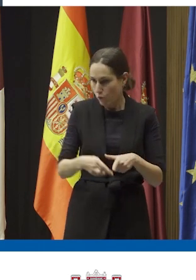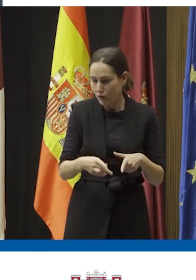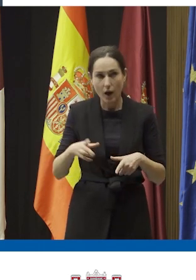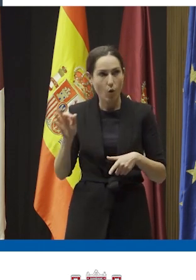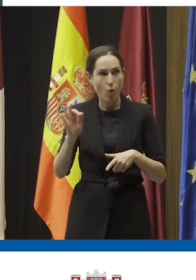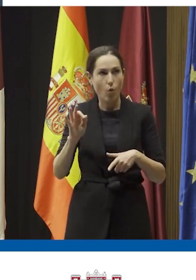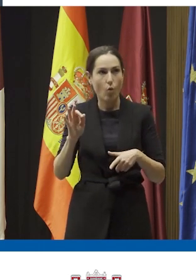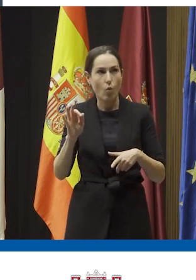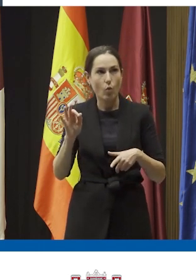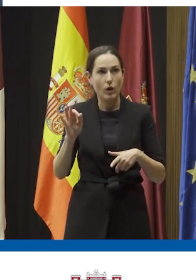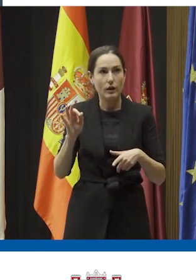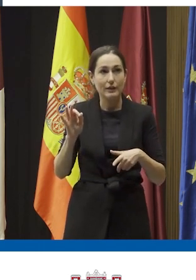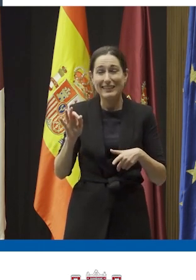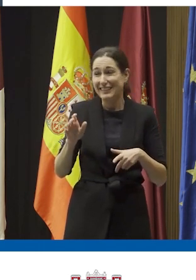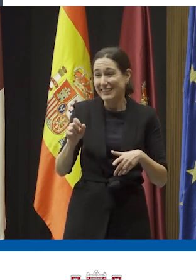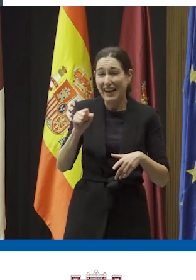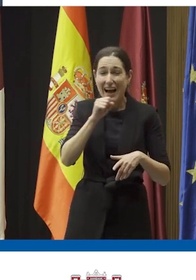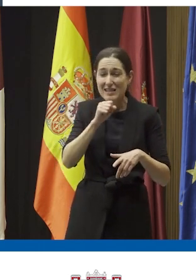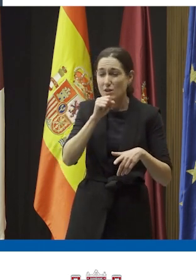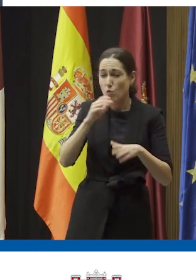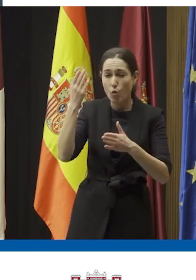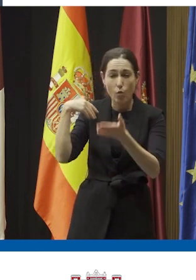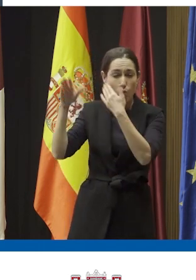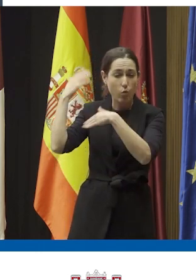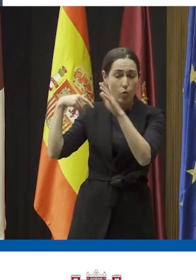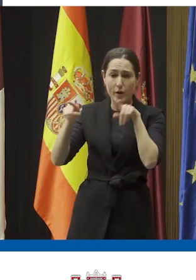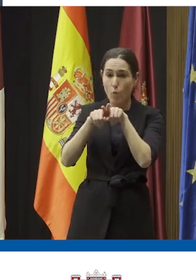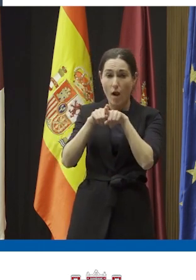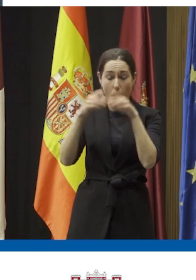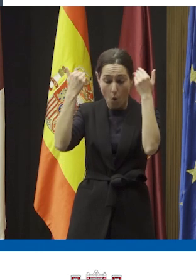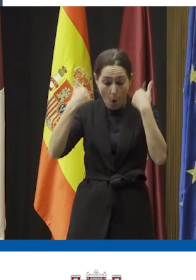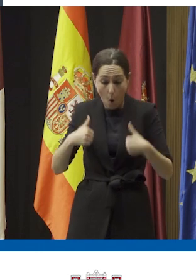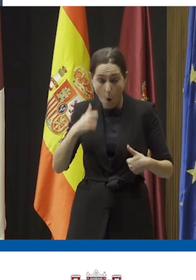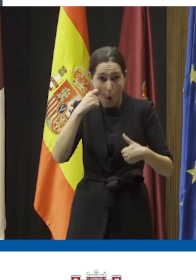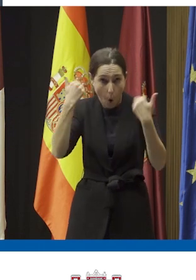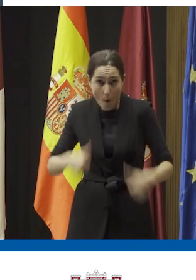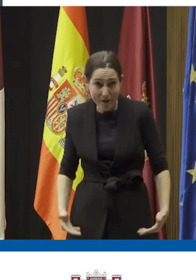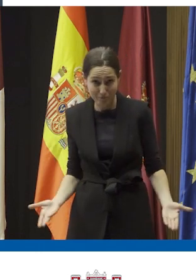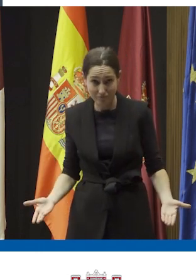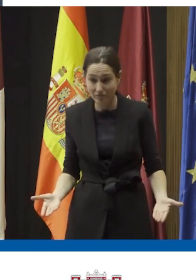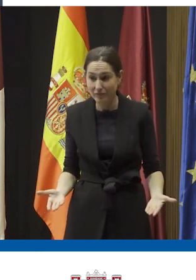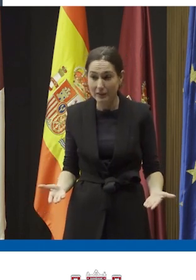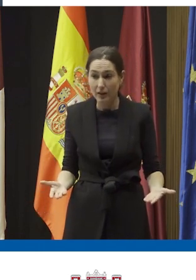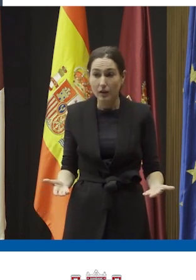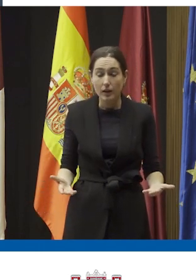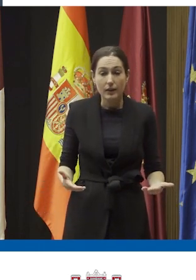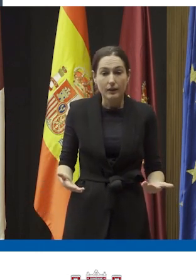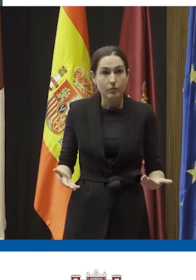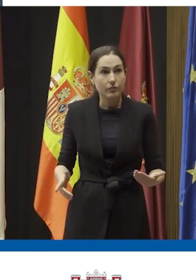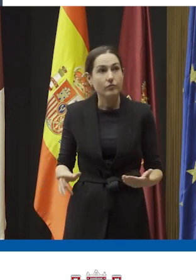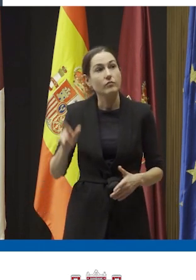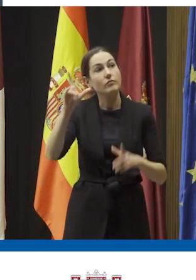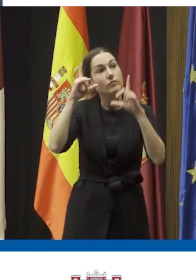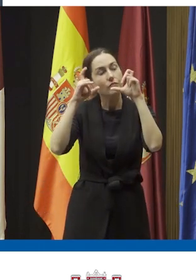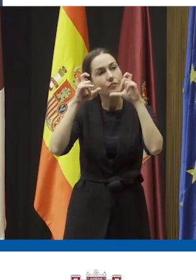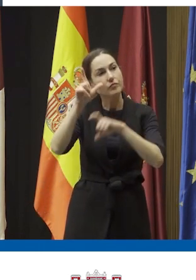al lado, es tan antiguo como el propio hombre. Y claro, lógicamente, claro, ven ustedes, el hombre herido, la foto que tienen